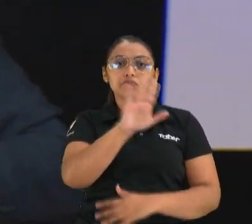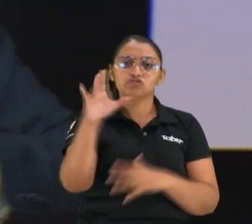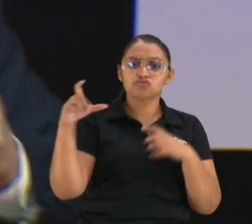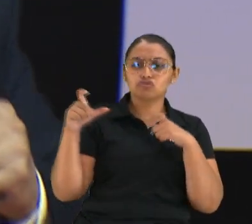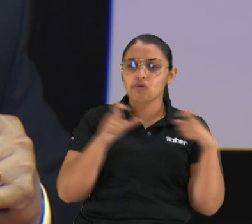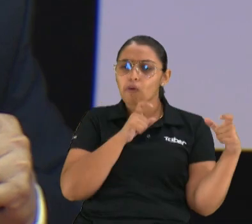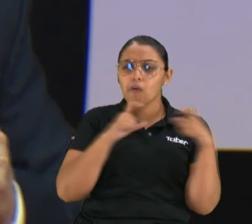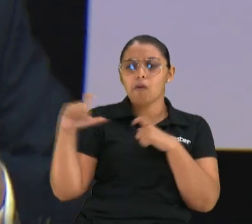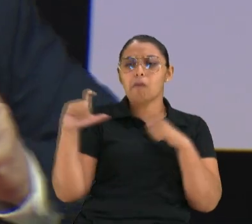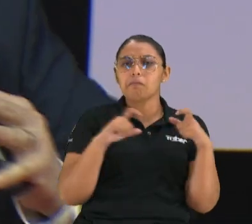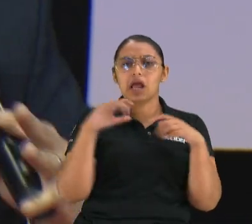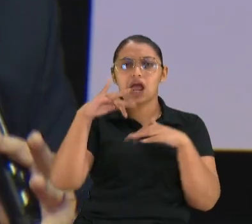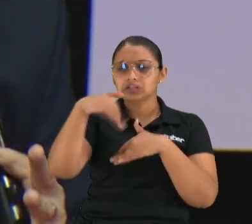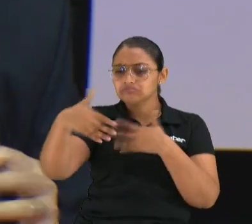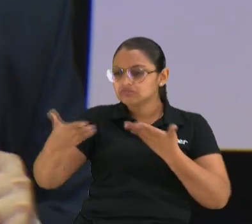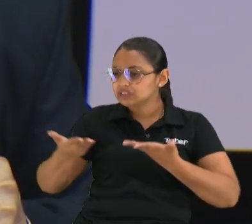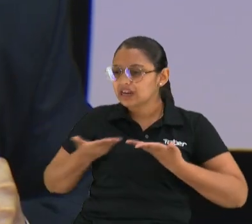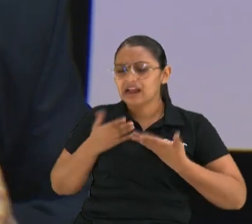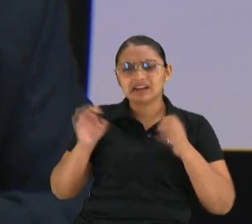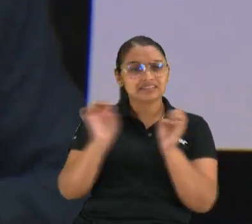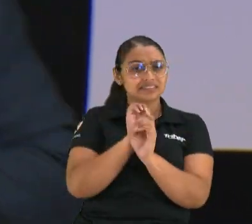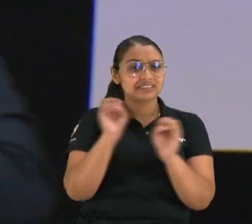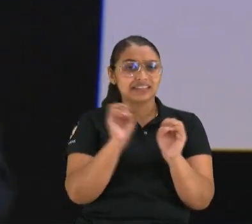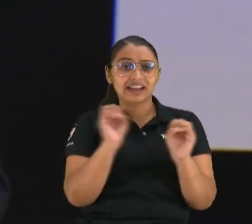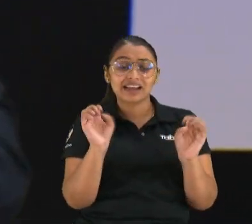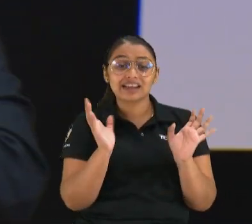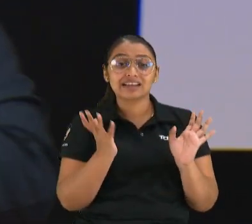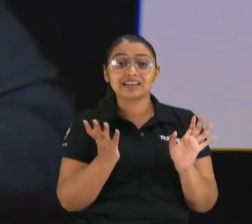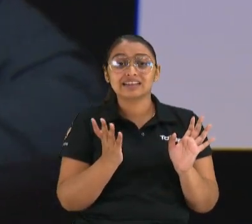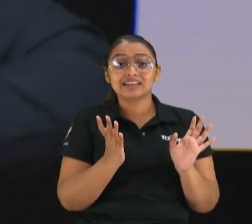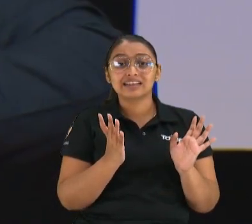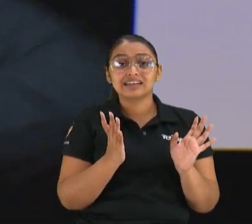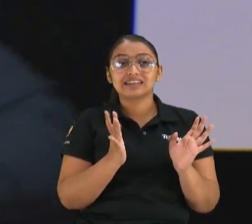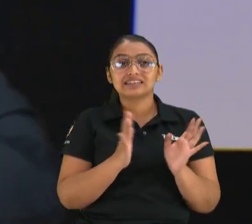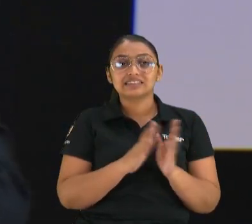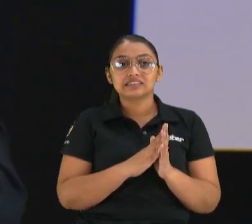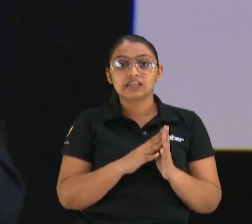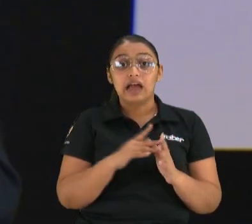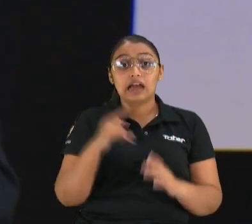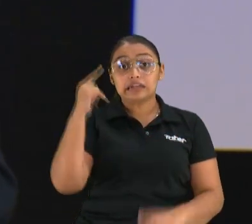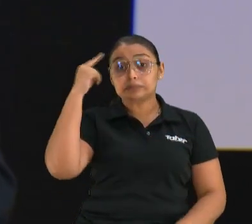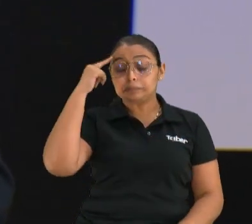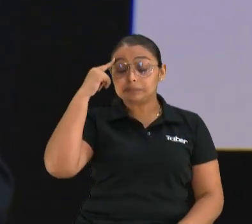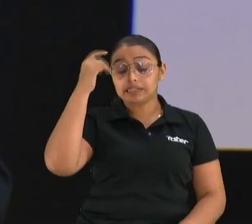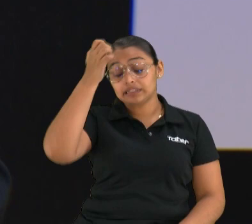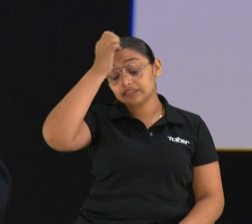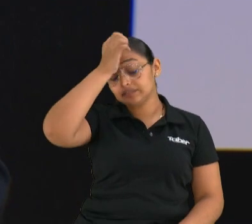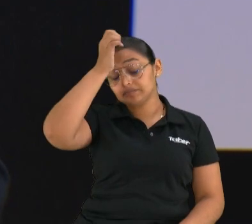pastel sino que le partieron la Trump le pegaron una gran manada pero usted solamente reprobada